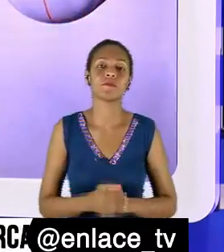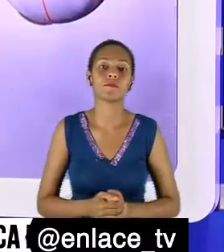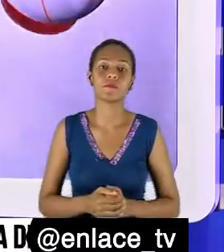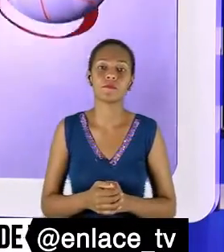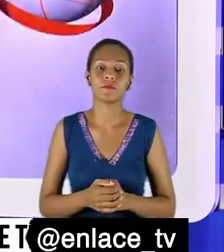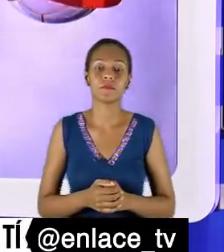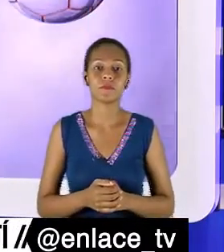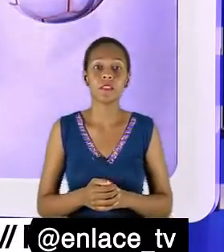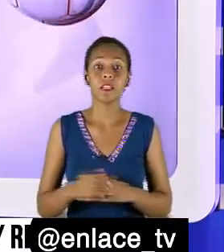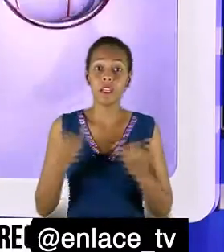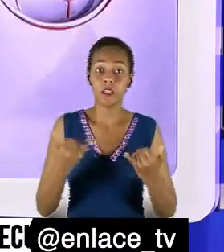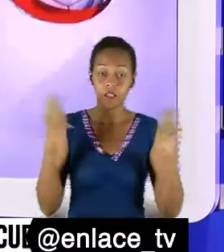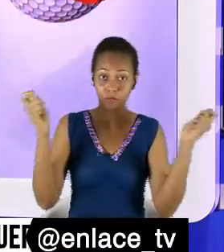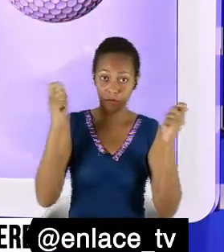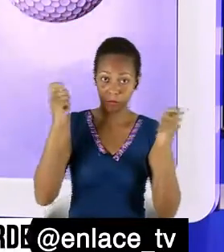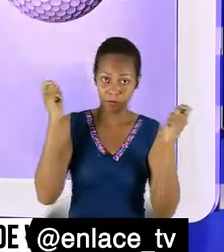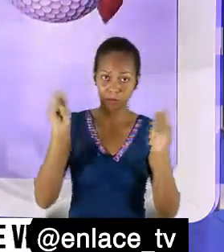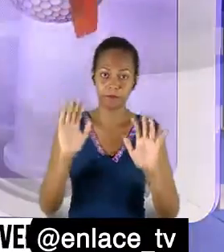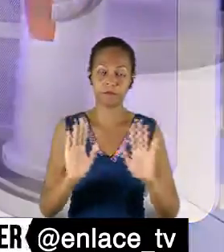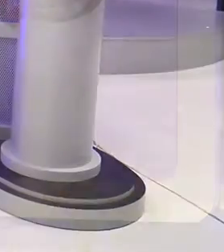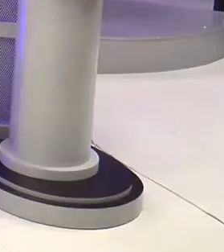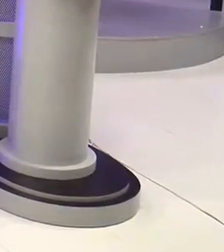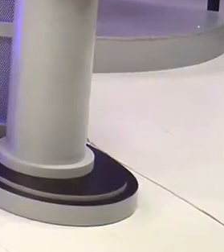nuestros patrocinadores. Ya regresamos.